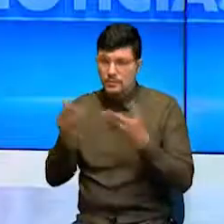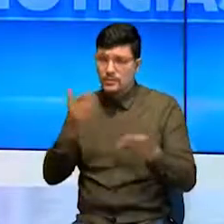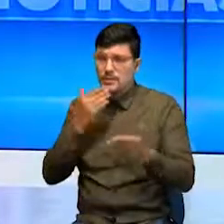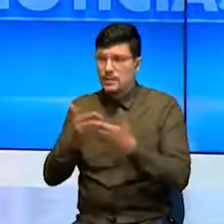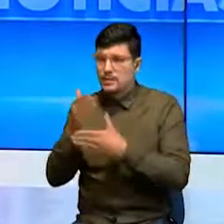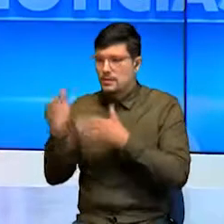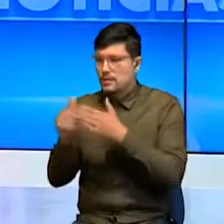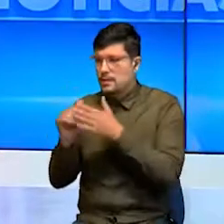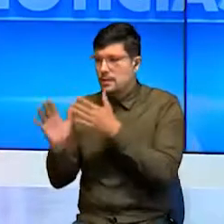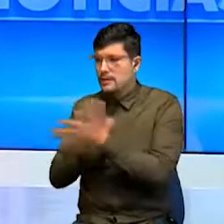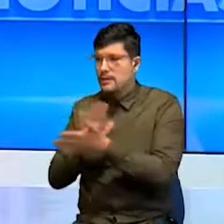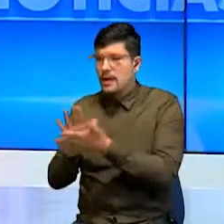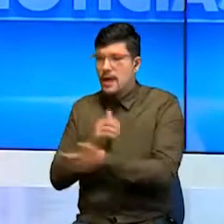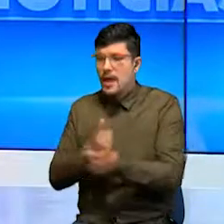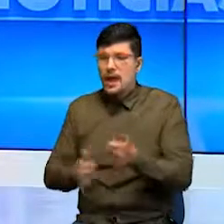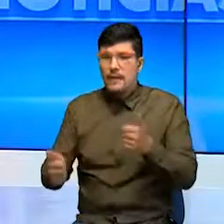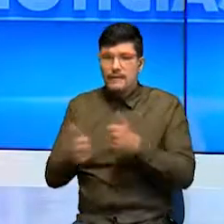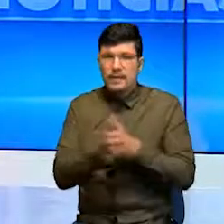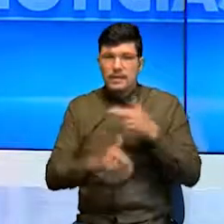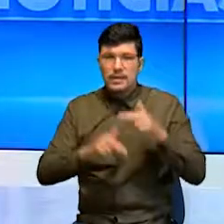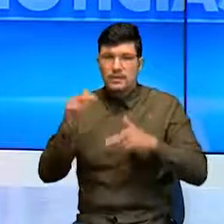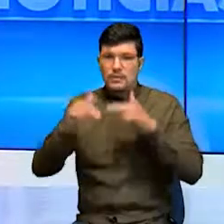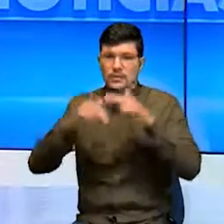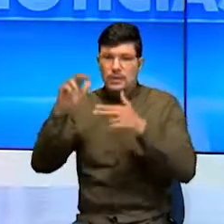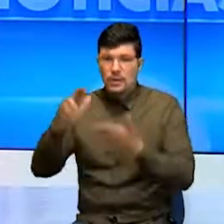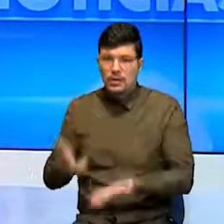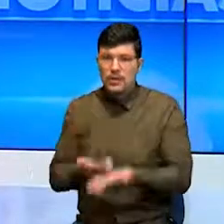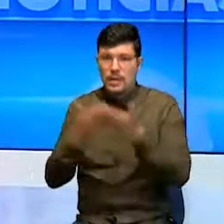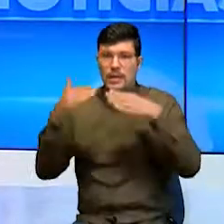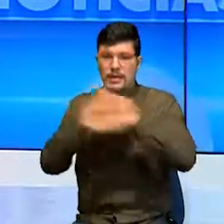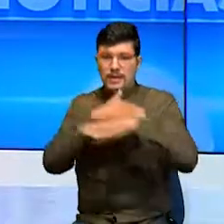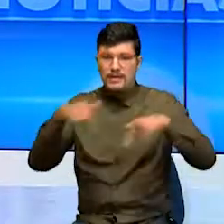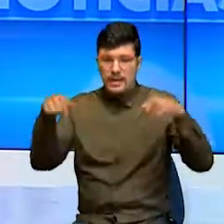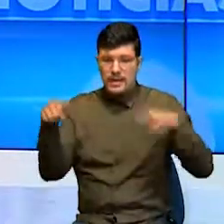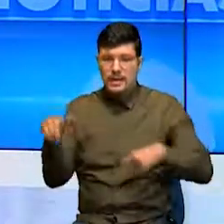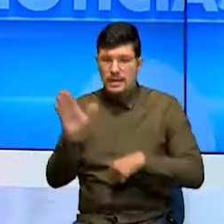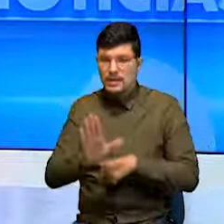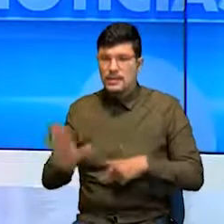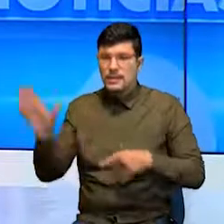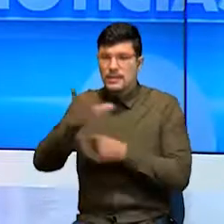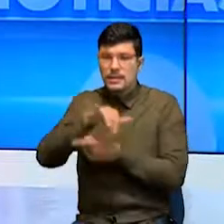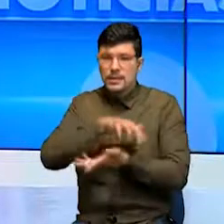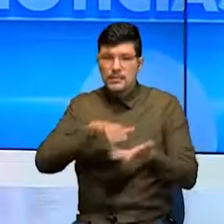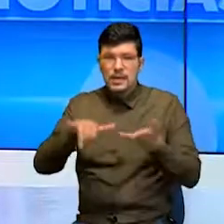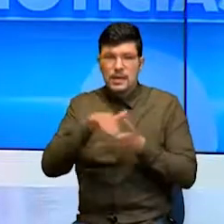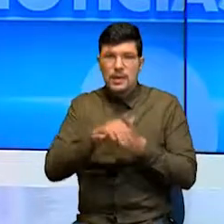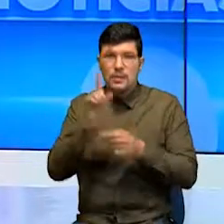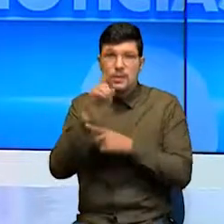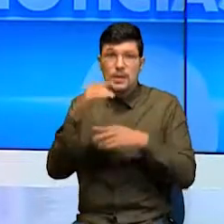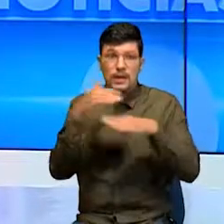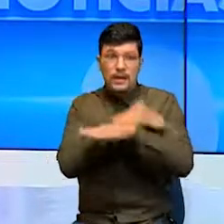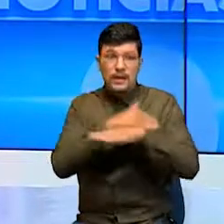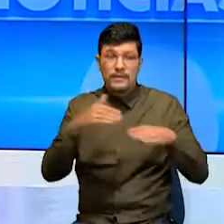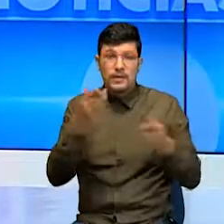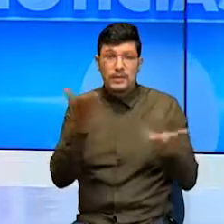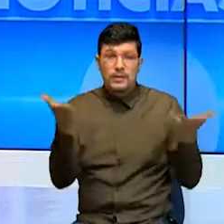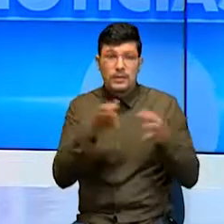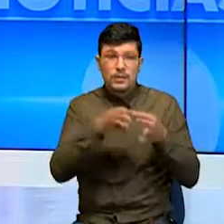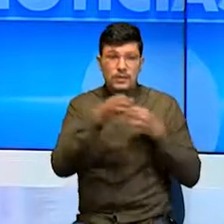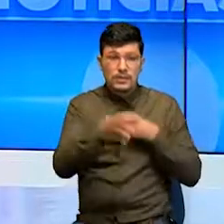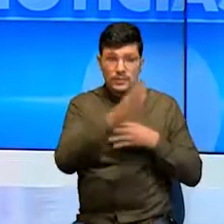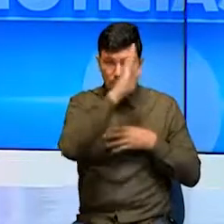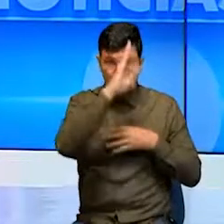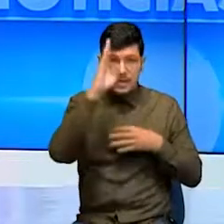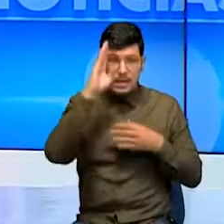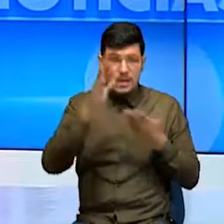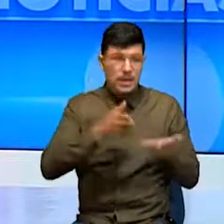y avanzan las obras de recuperación de vías que se adelantan en el departamento de santander una de ellas es la vida del municipio de san gil hacia el